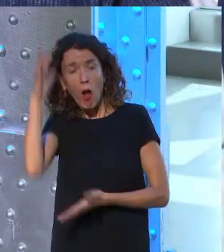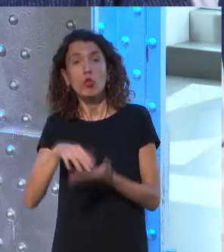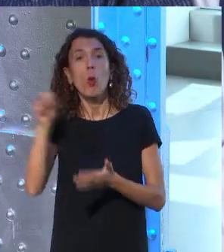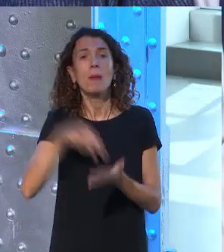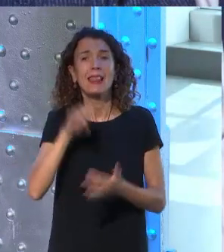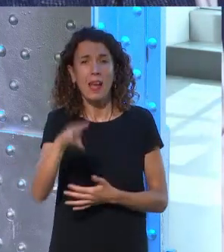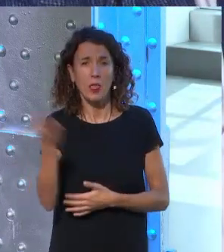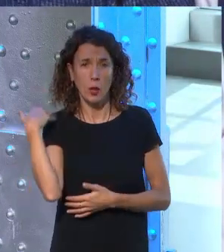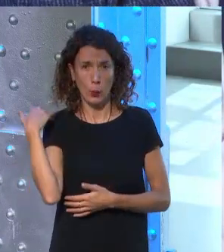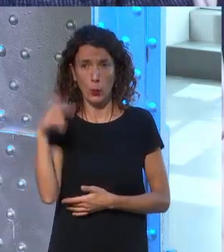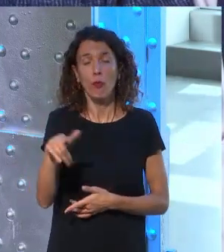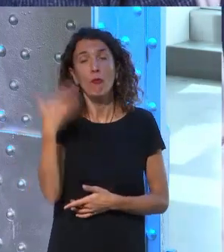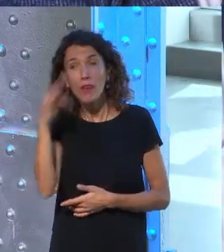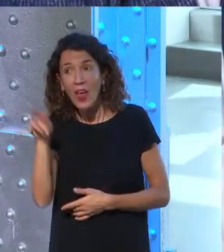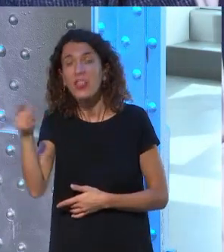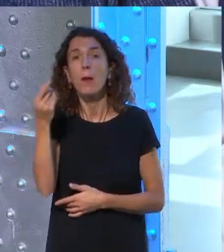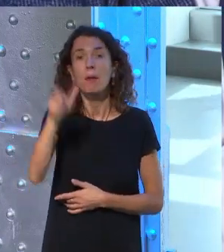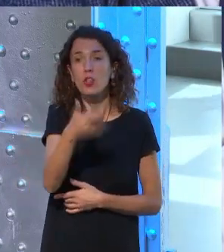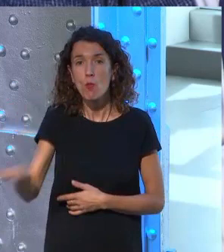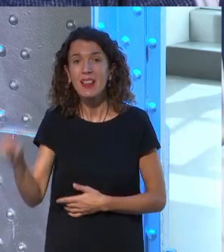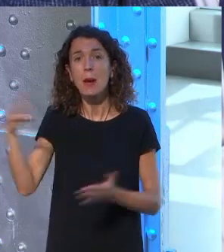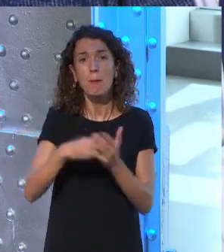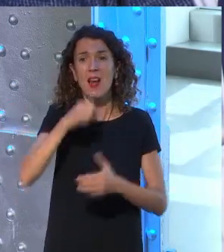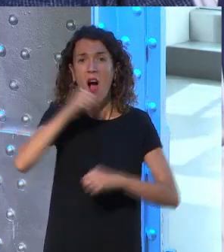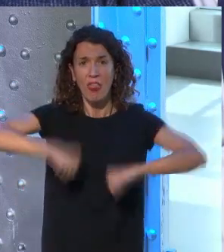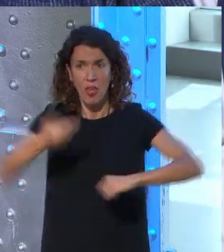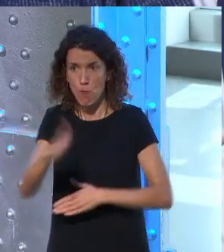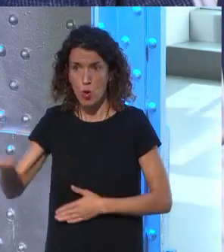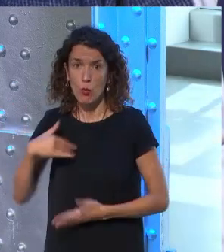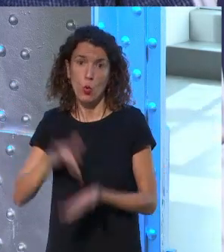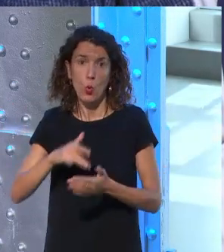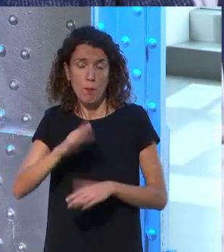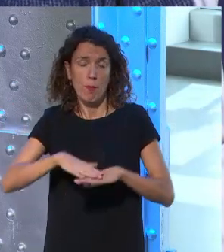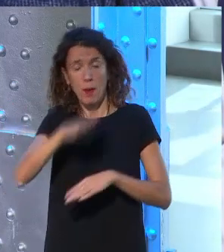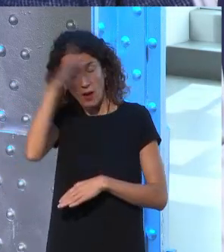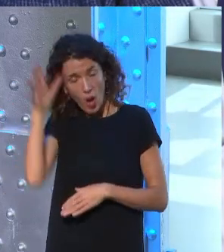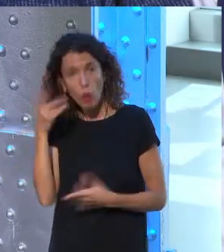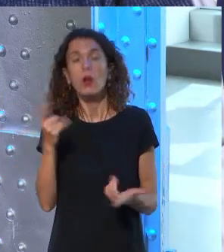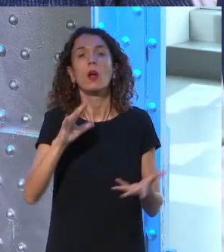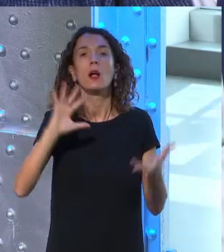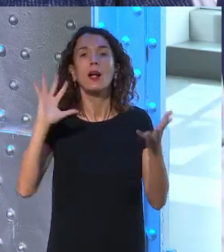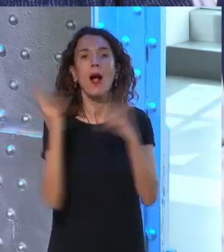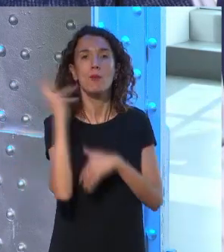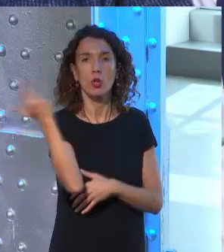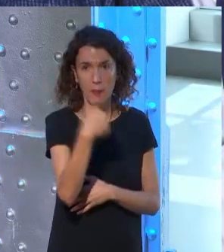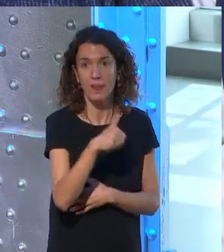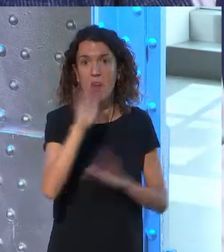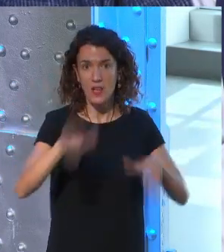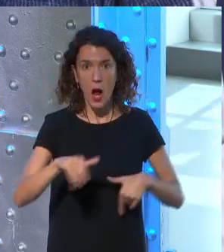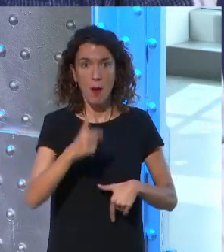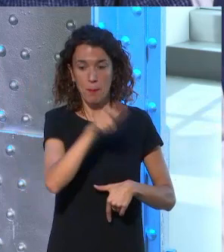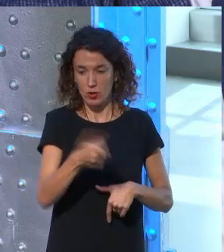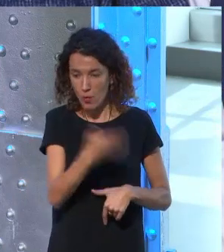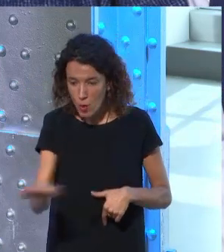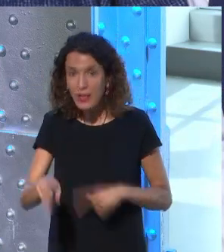año 2013, que en Francia murieron casi 3.000 ancianos por la ola de calor. Entonces todo esto del cambio climático lleva también un coste en vida y un coste